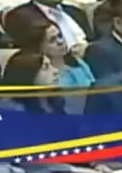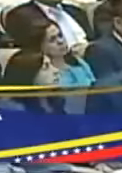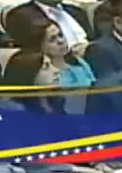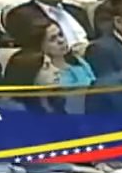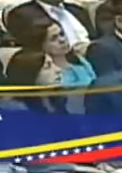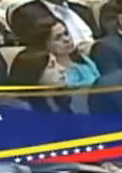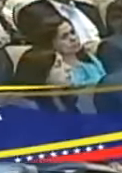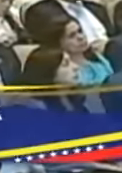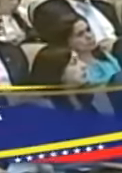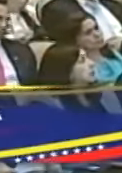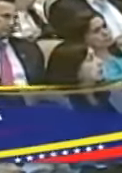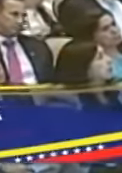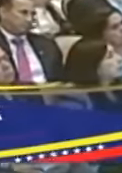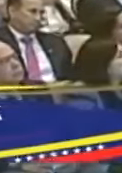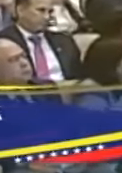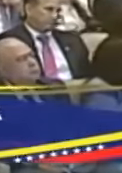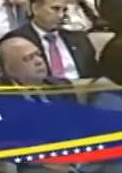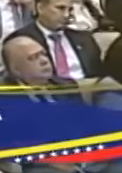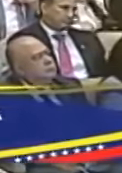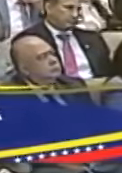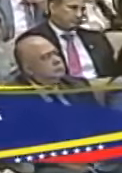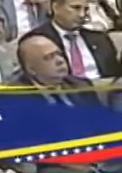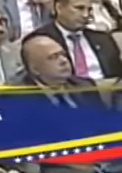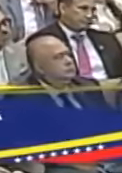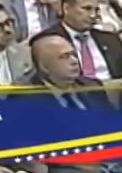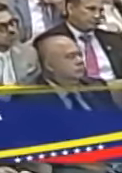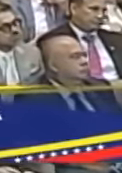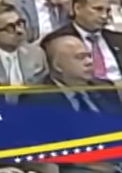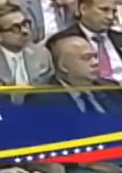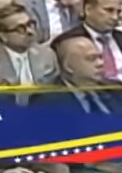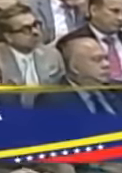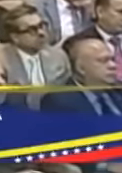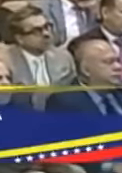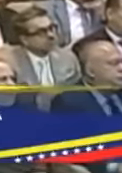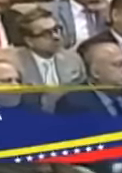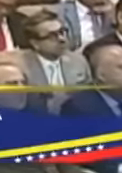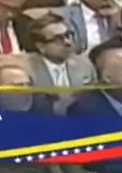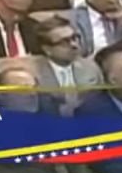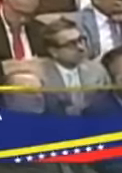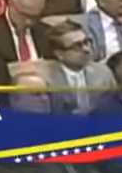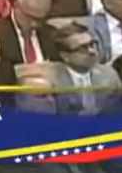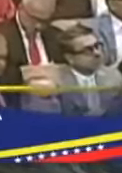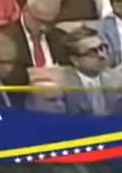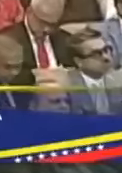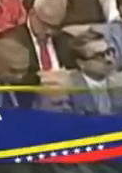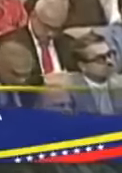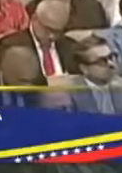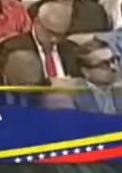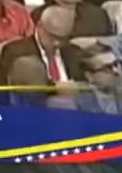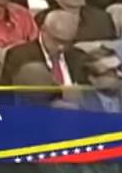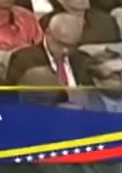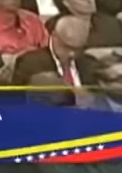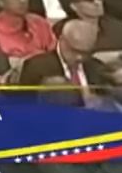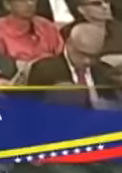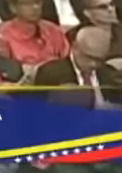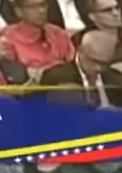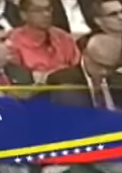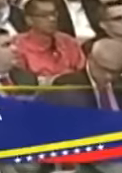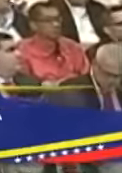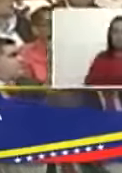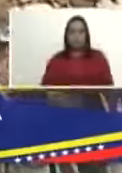presidente, de los dirigentes políticos diversos, plurales, de todo lo que es el